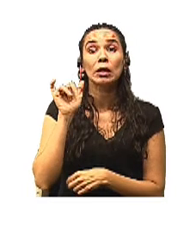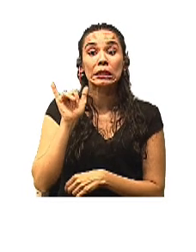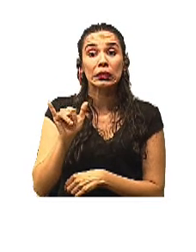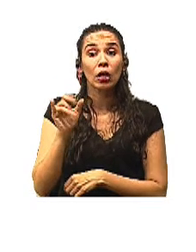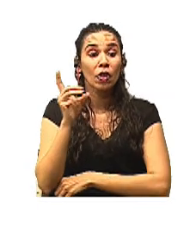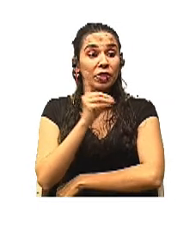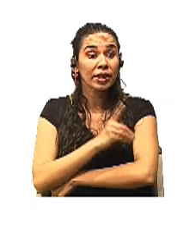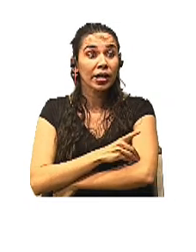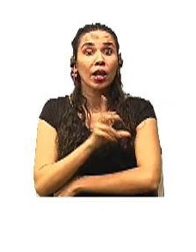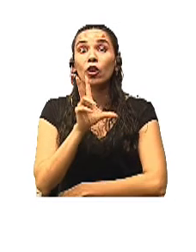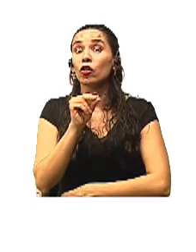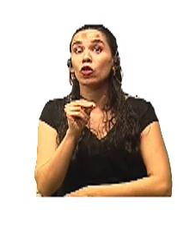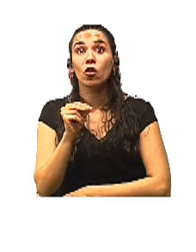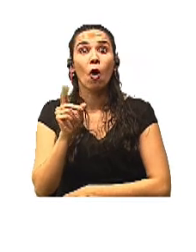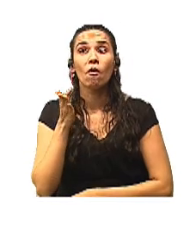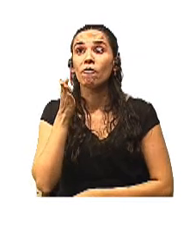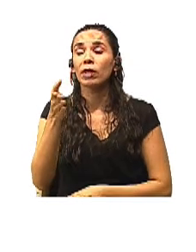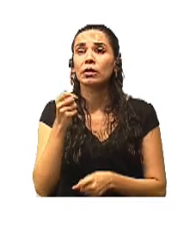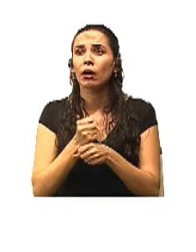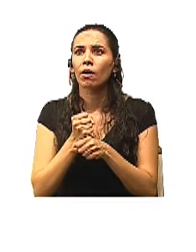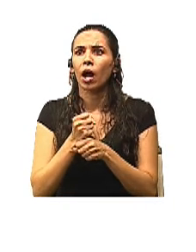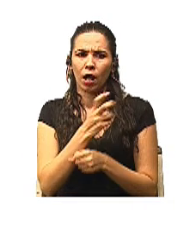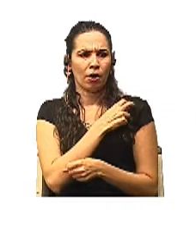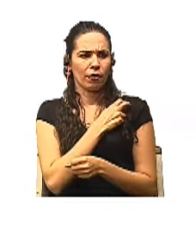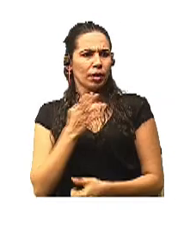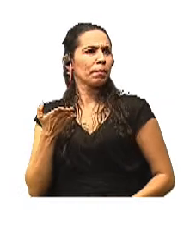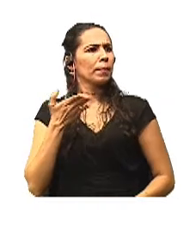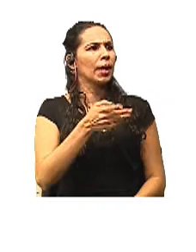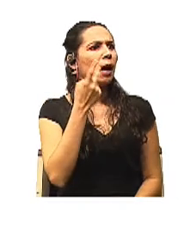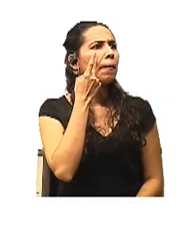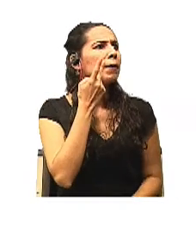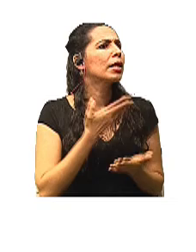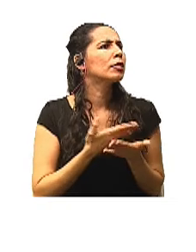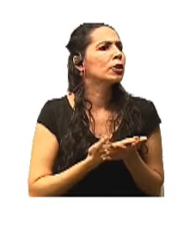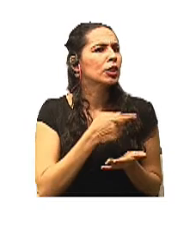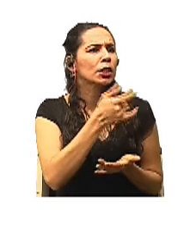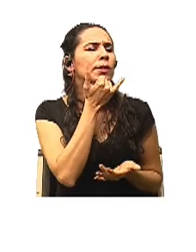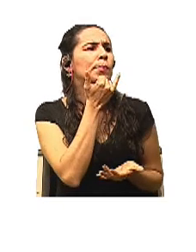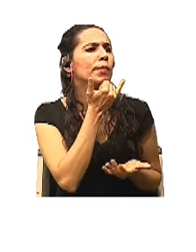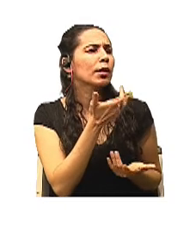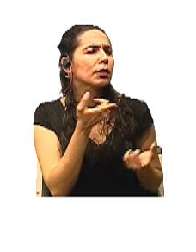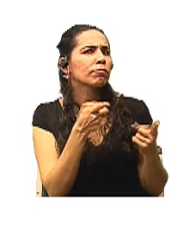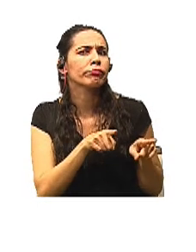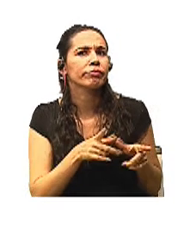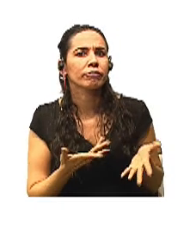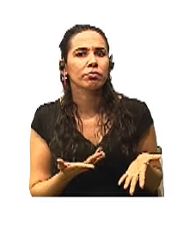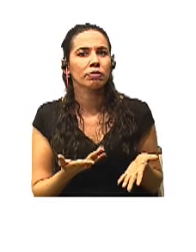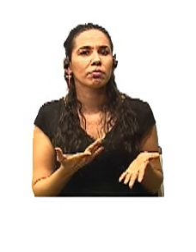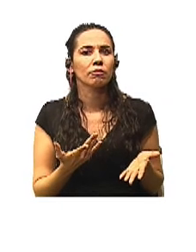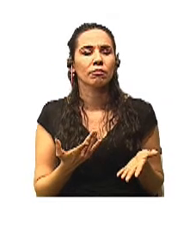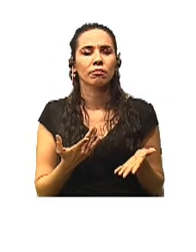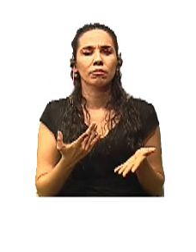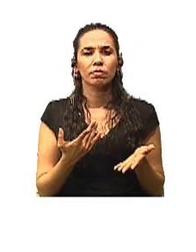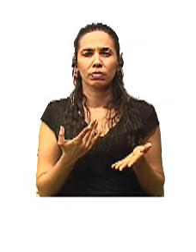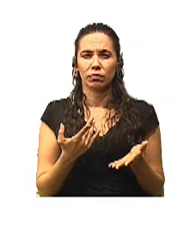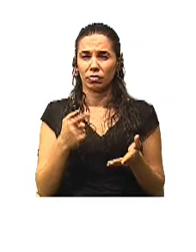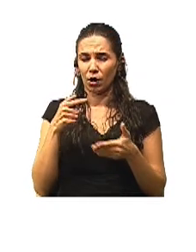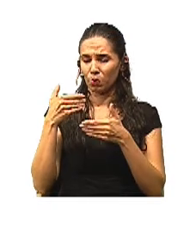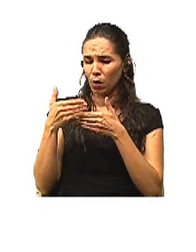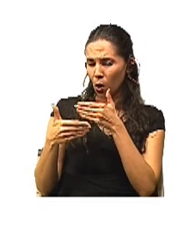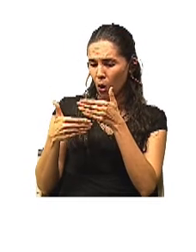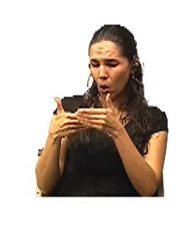falta el trabajo, su jefe llega a su hogar para ver qué ha sucedido con él. En su proceso